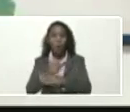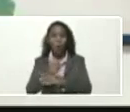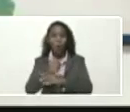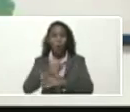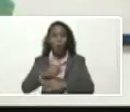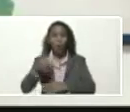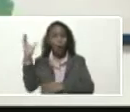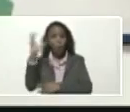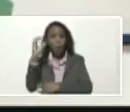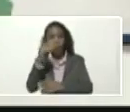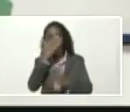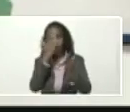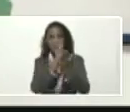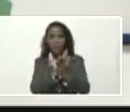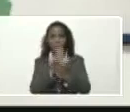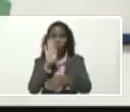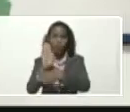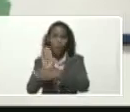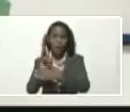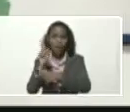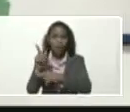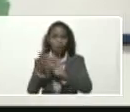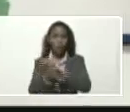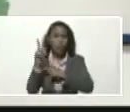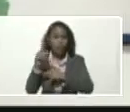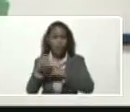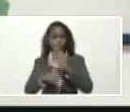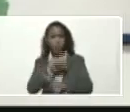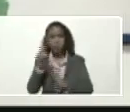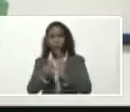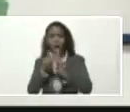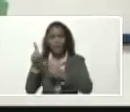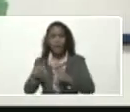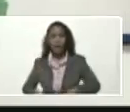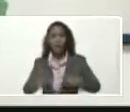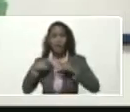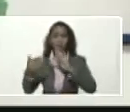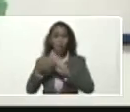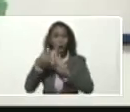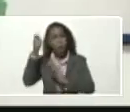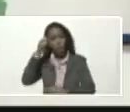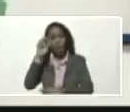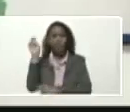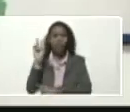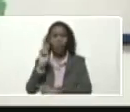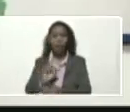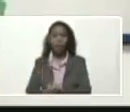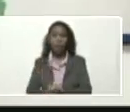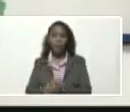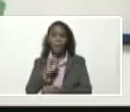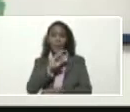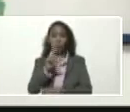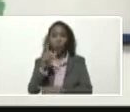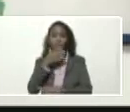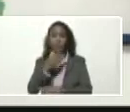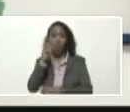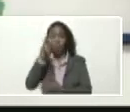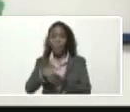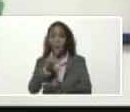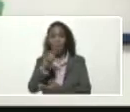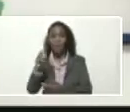frontera y, por el contrario, afectar notablemente a la vida del pueblo venezolano. El 21 de diciembre de